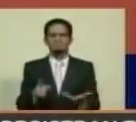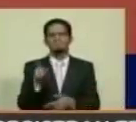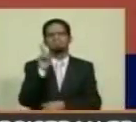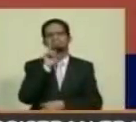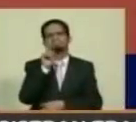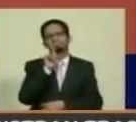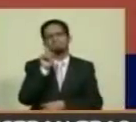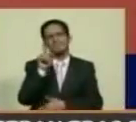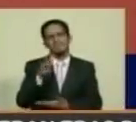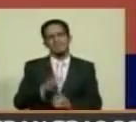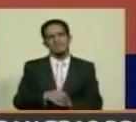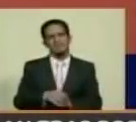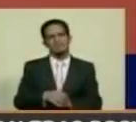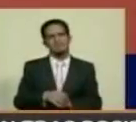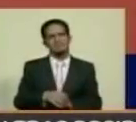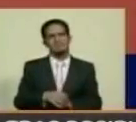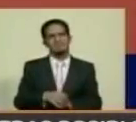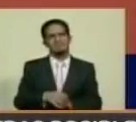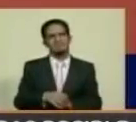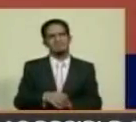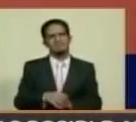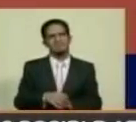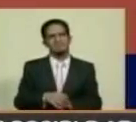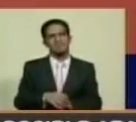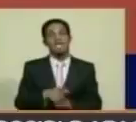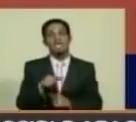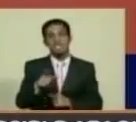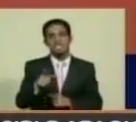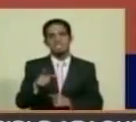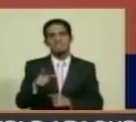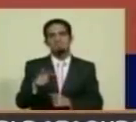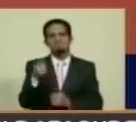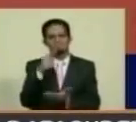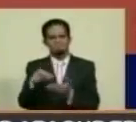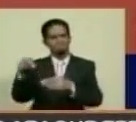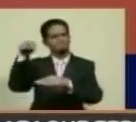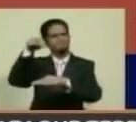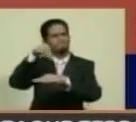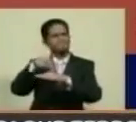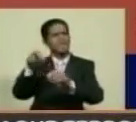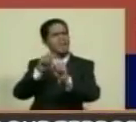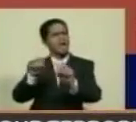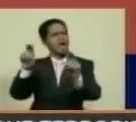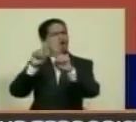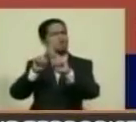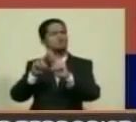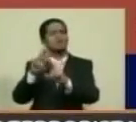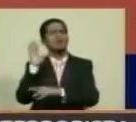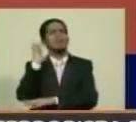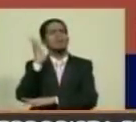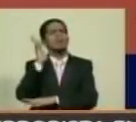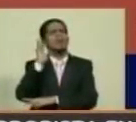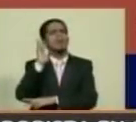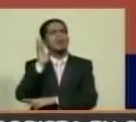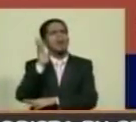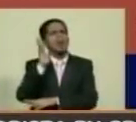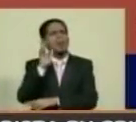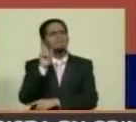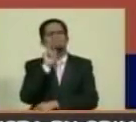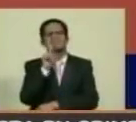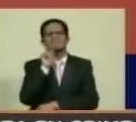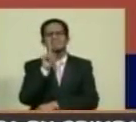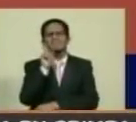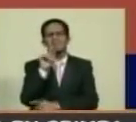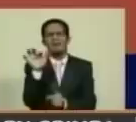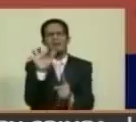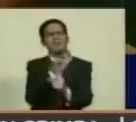un mentiroso. Y se atreve a mentir en el podio de Naciones Unidas, porque eso fue lo que le ordenaron para montar la patraña esta